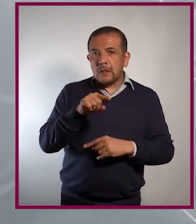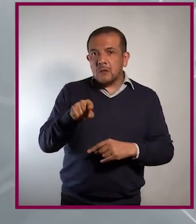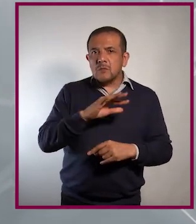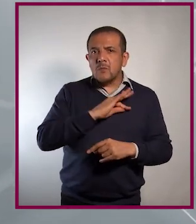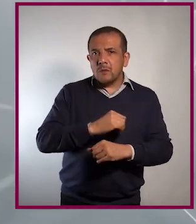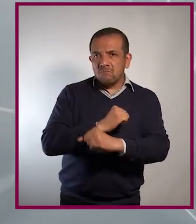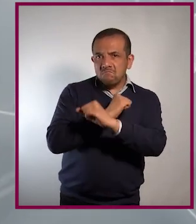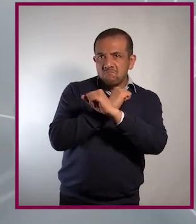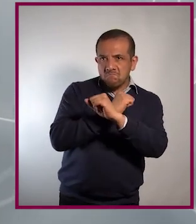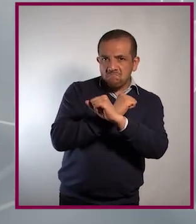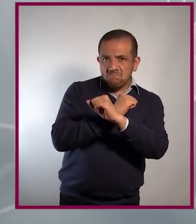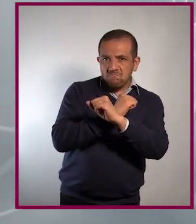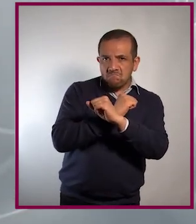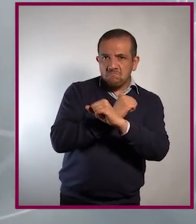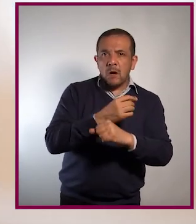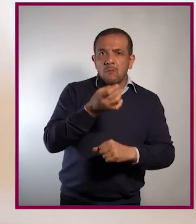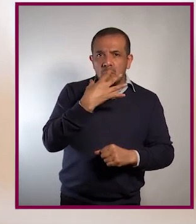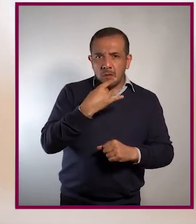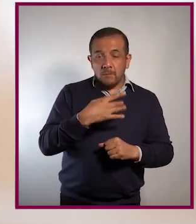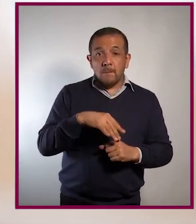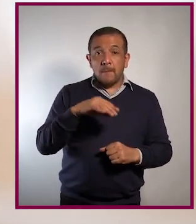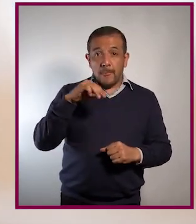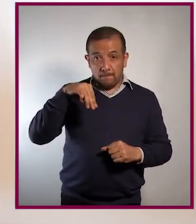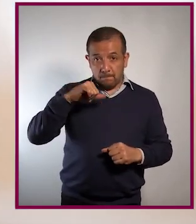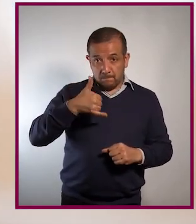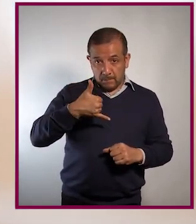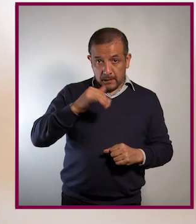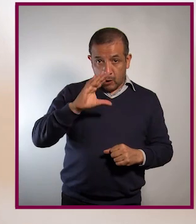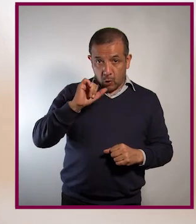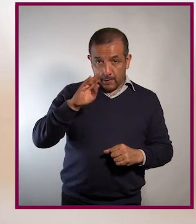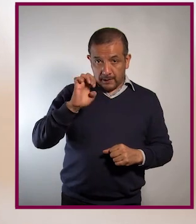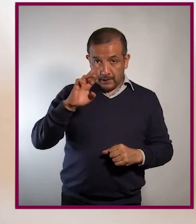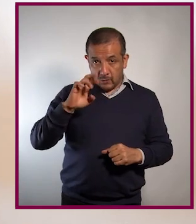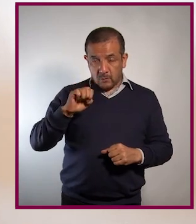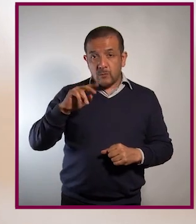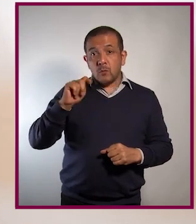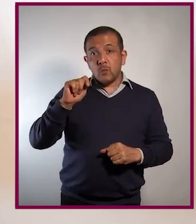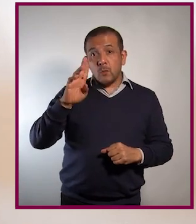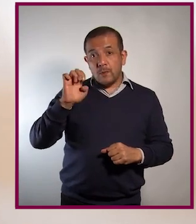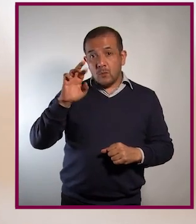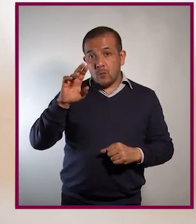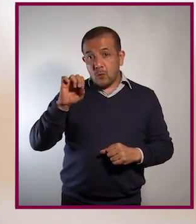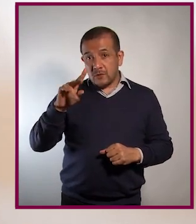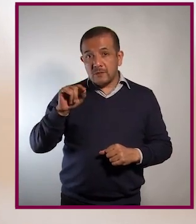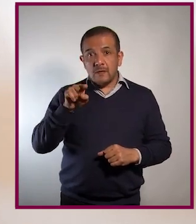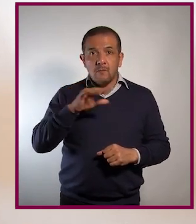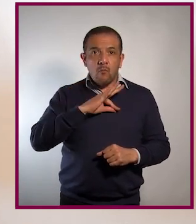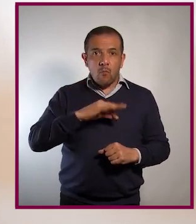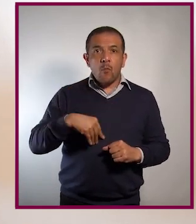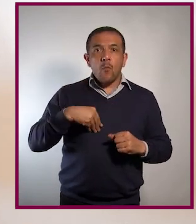bacterias resistentes a los antibióticos. Mycobacterium tuberculosis es una bacteria que puede